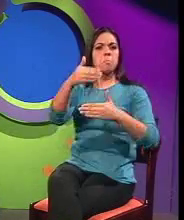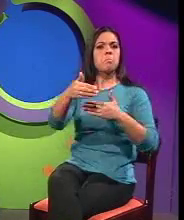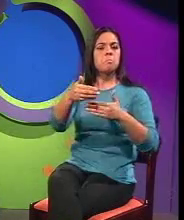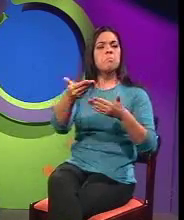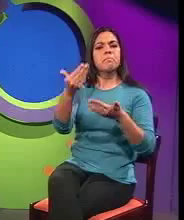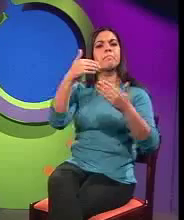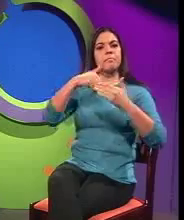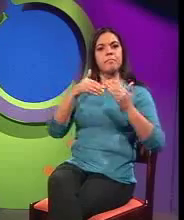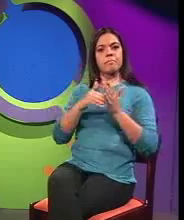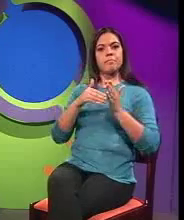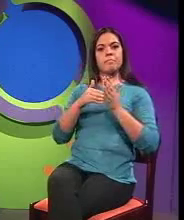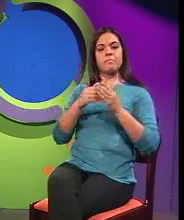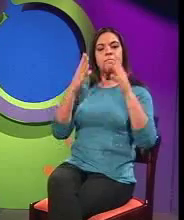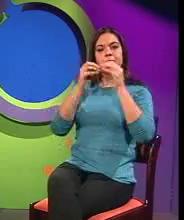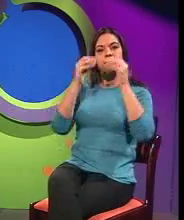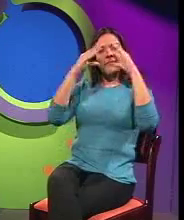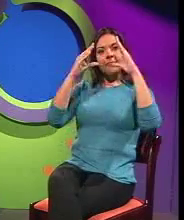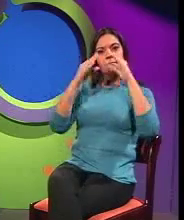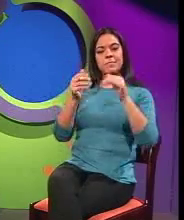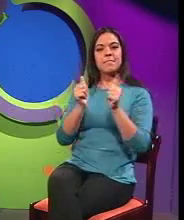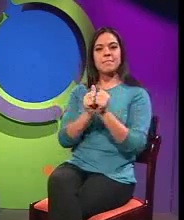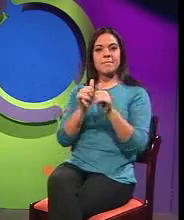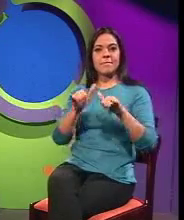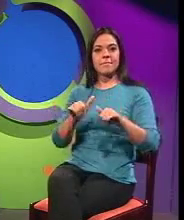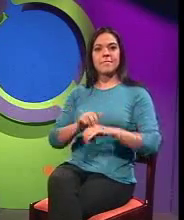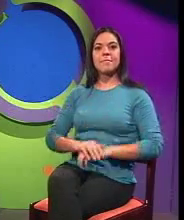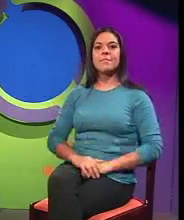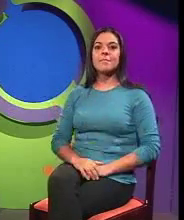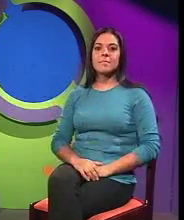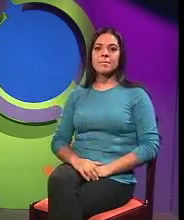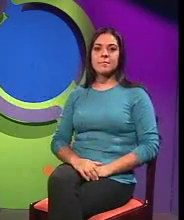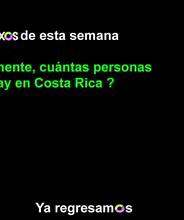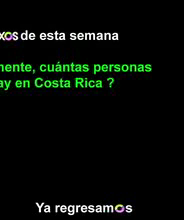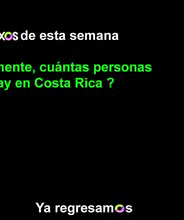con más información. Quédese con nosotros.